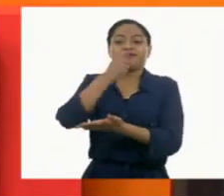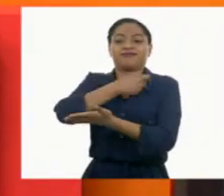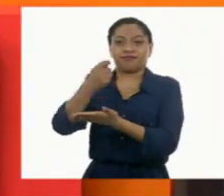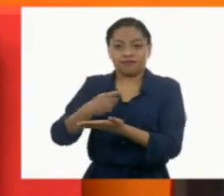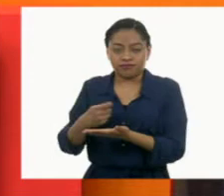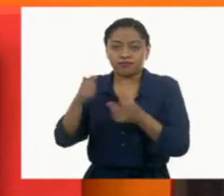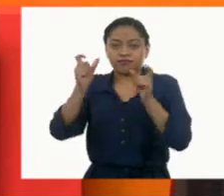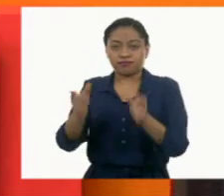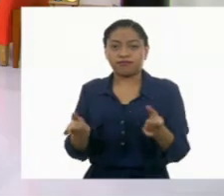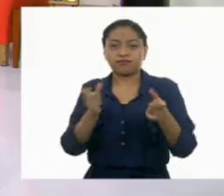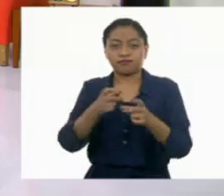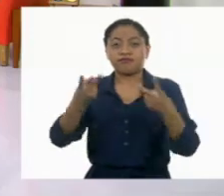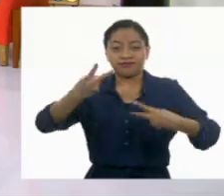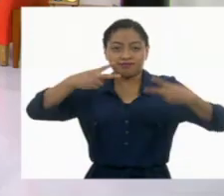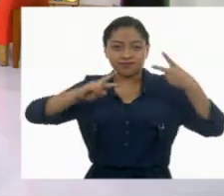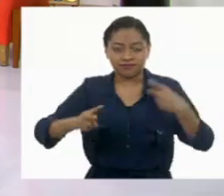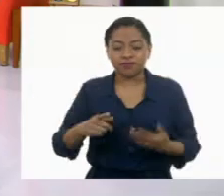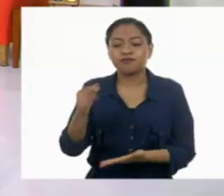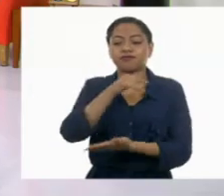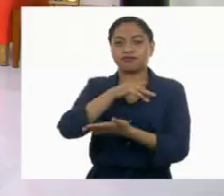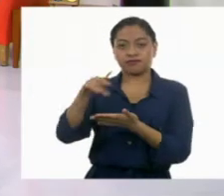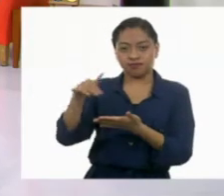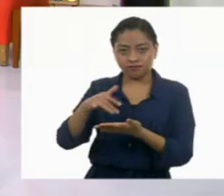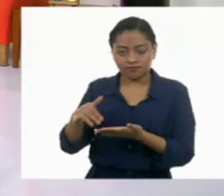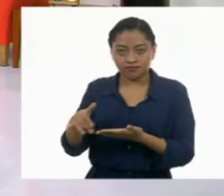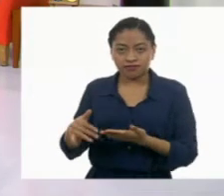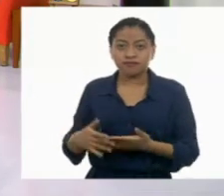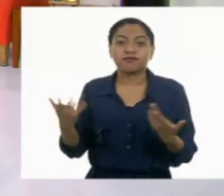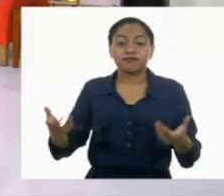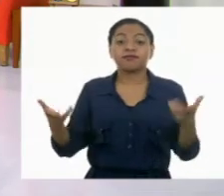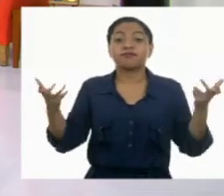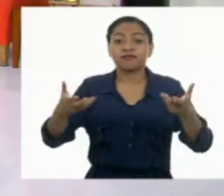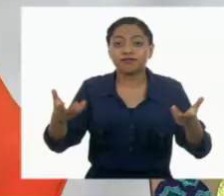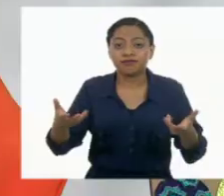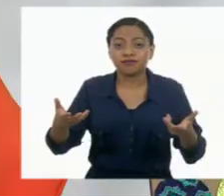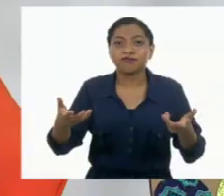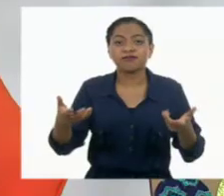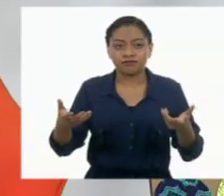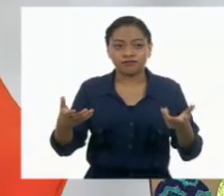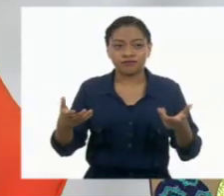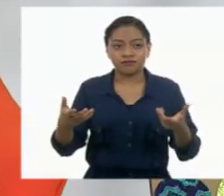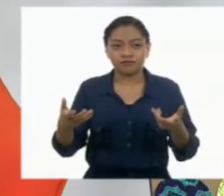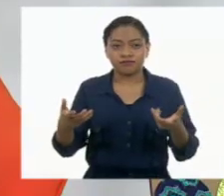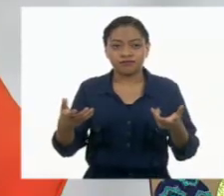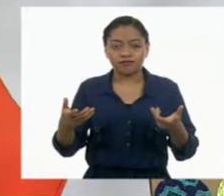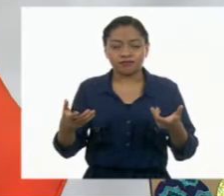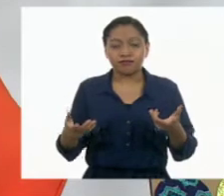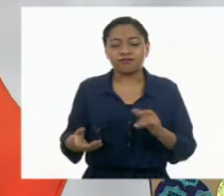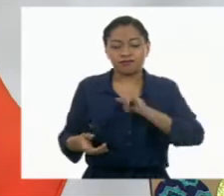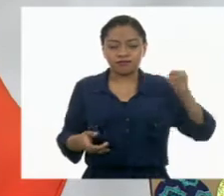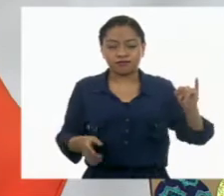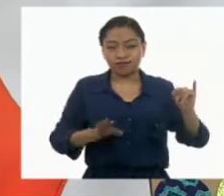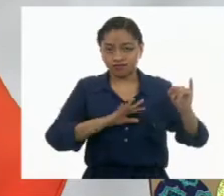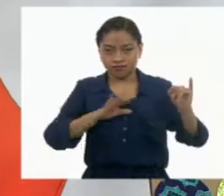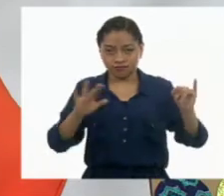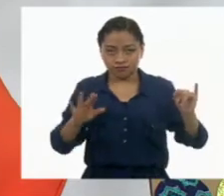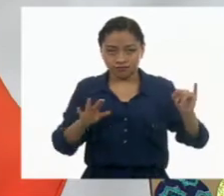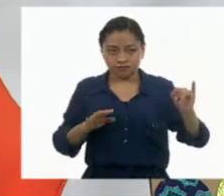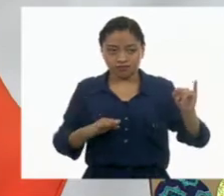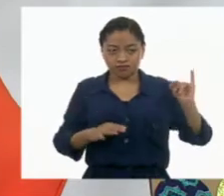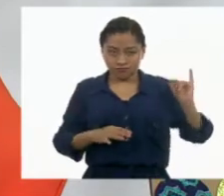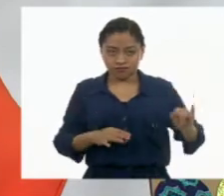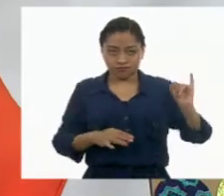queremos invertir para una posición de lectura, únicamente lo que vamos a hacer es empezar del lado izquierdo.